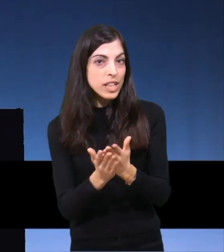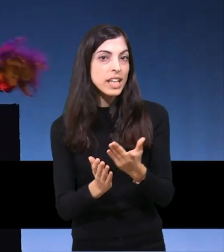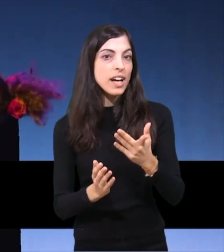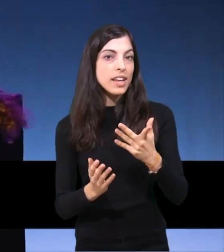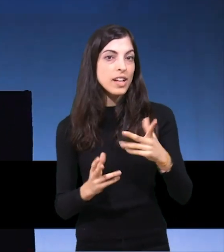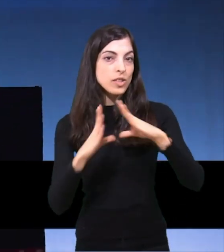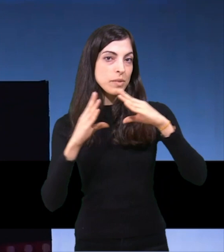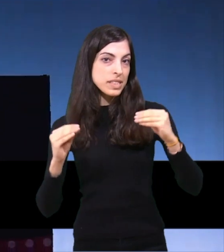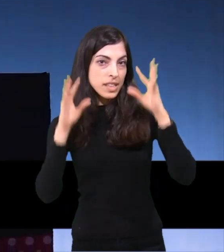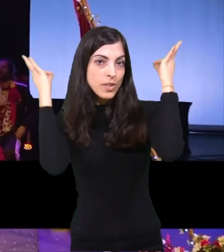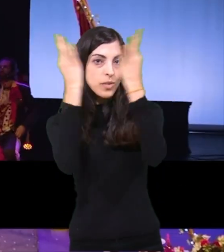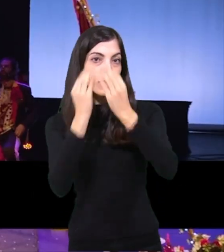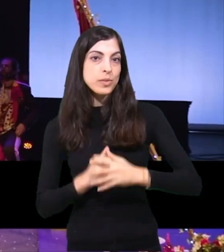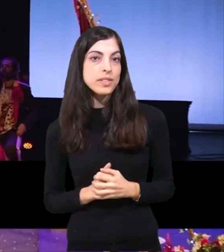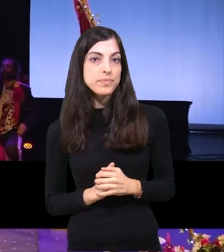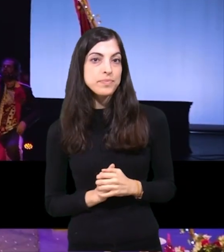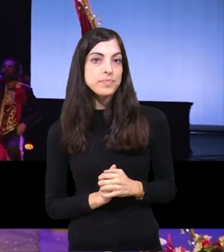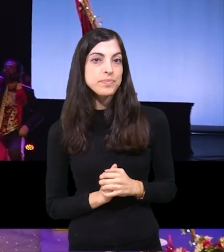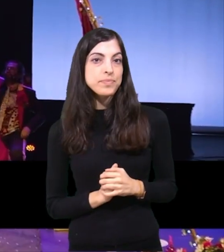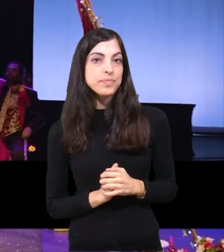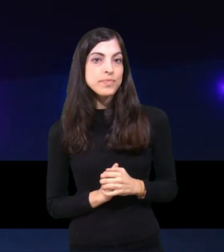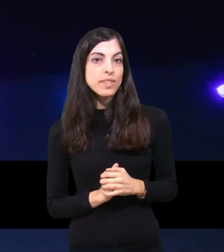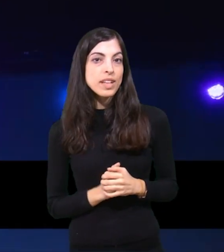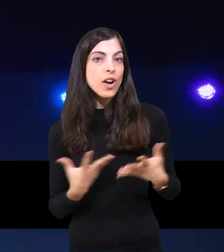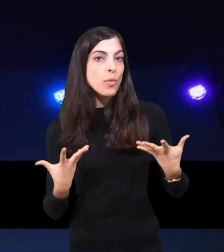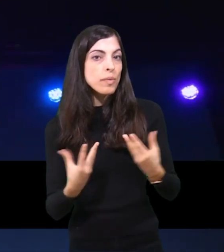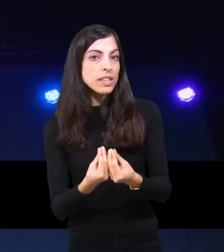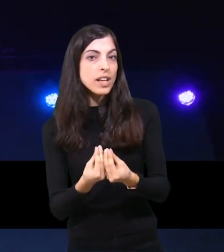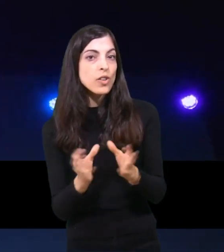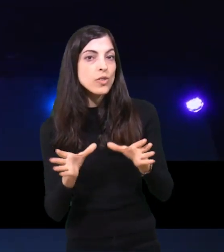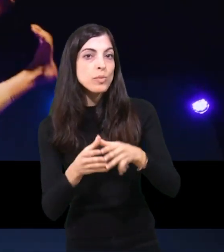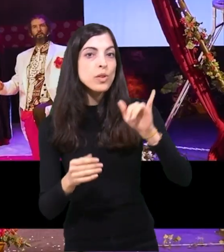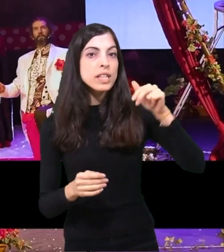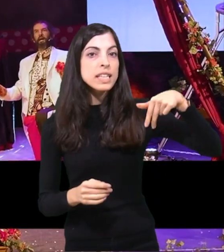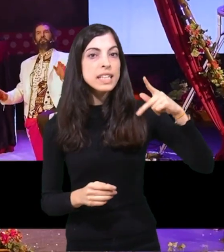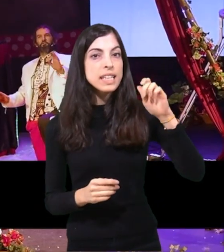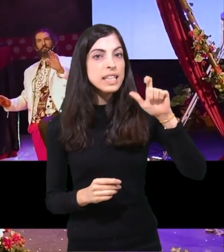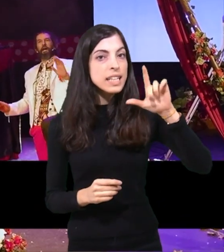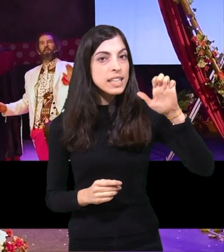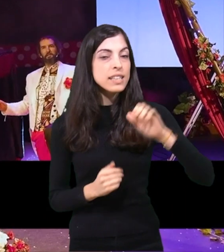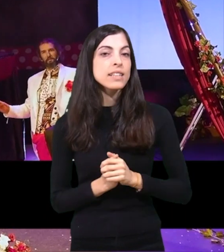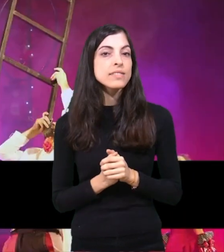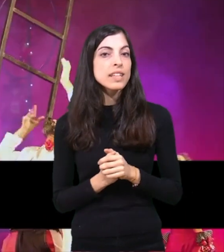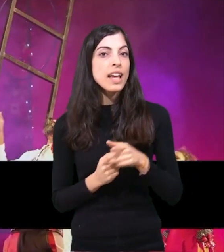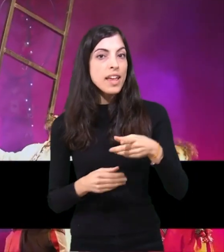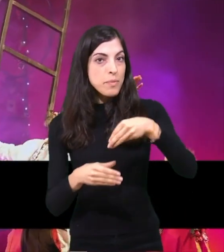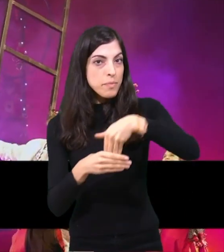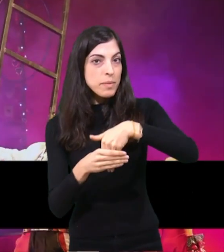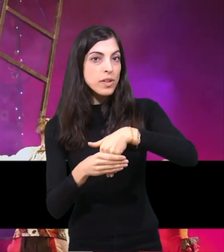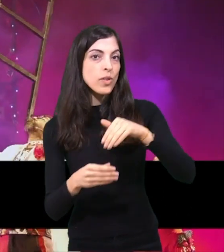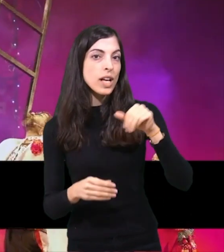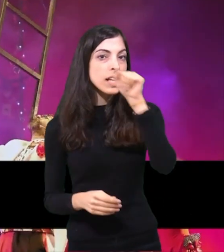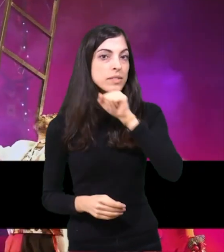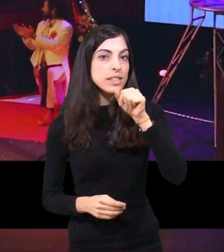Flamencología de la Universidad de Córdoba, estará acompañada por el grupo Inkele, que cuenta con el cante de Juan Luis